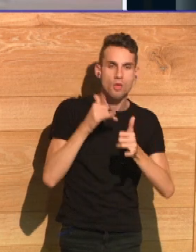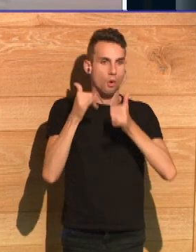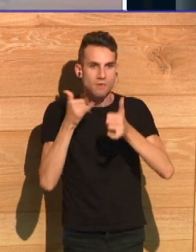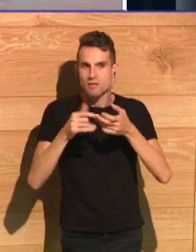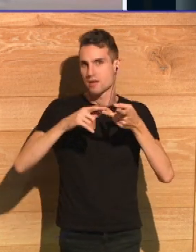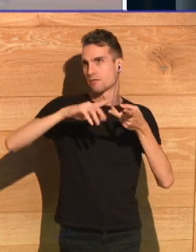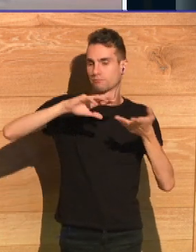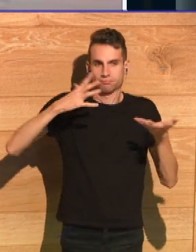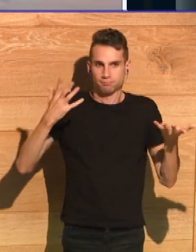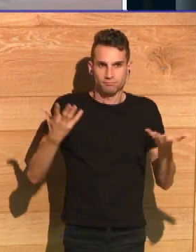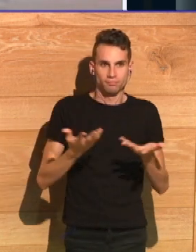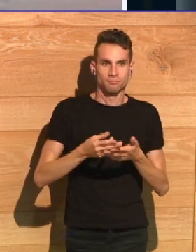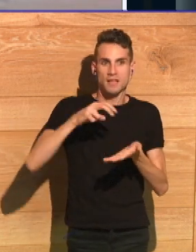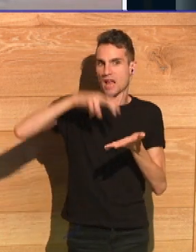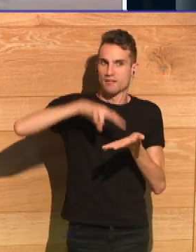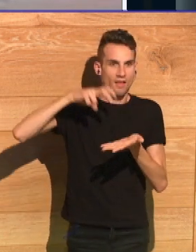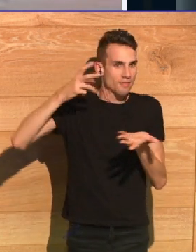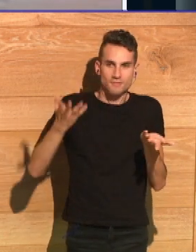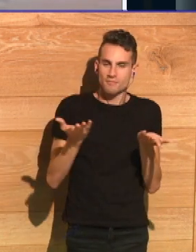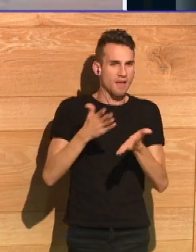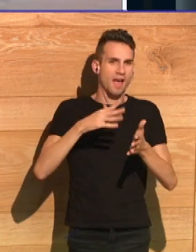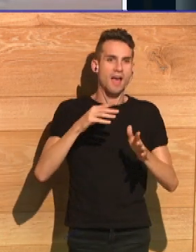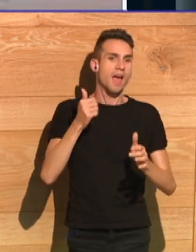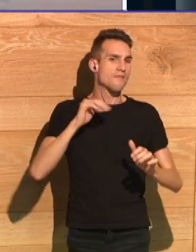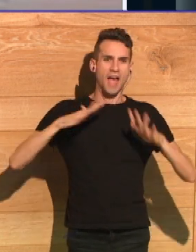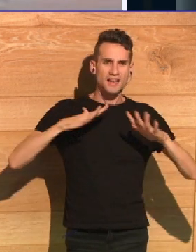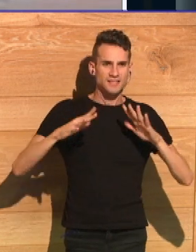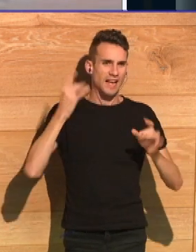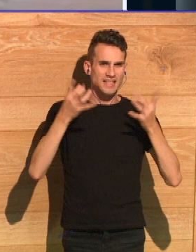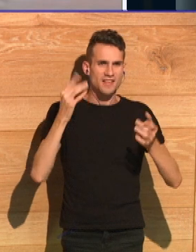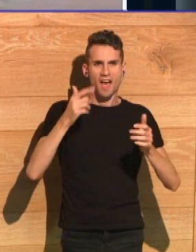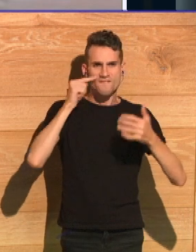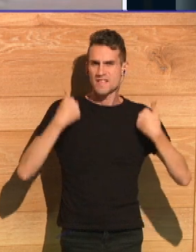yo qué sé, dando saltos, cualquier actividad física,